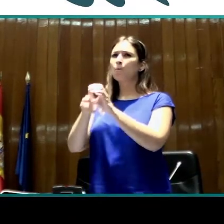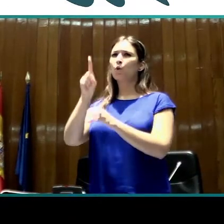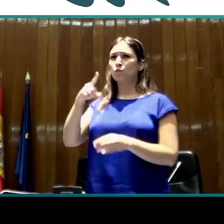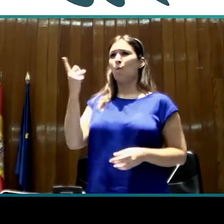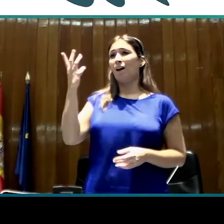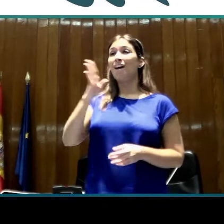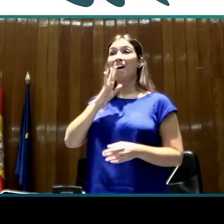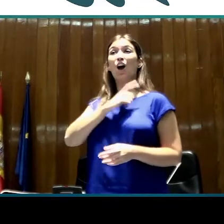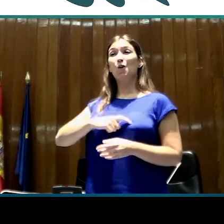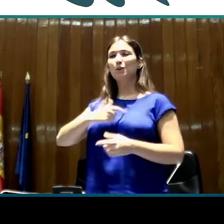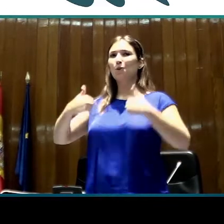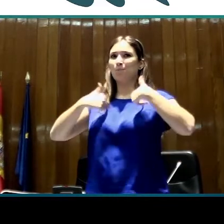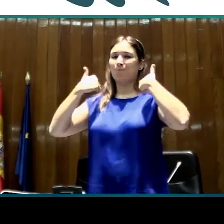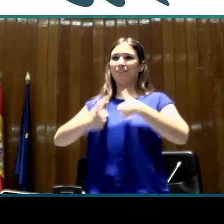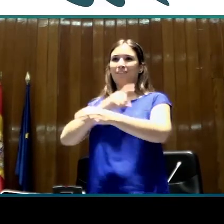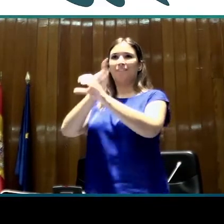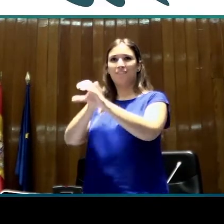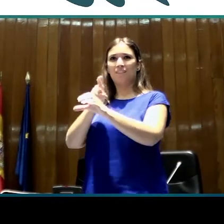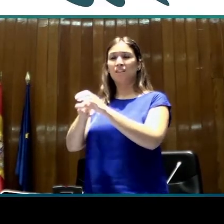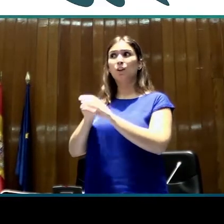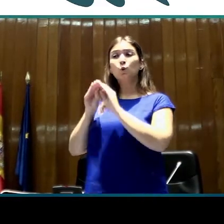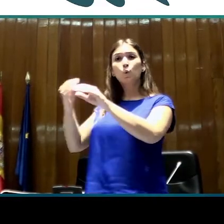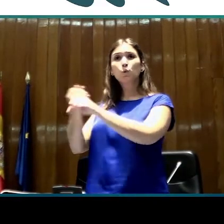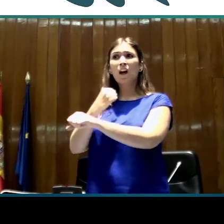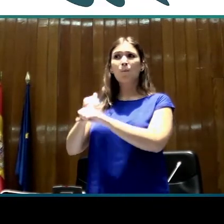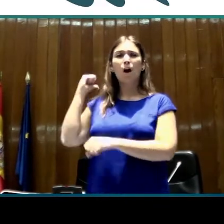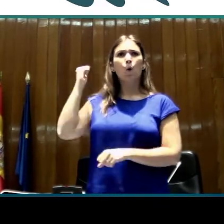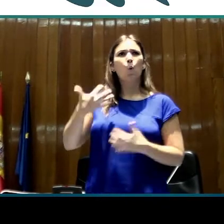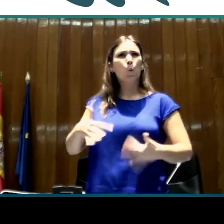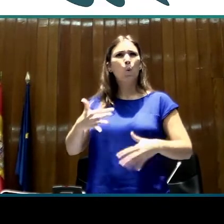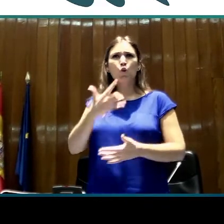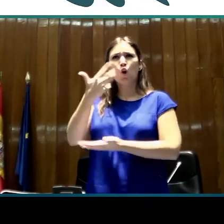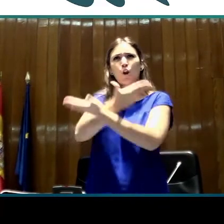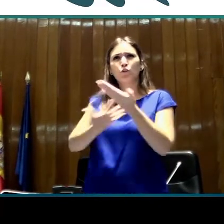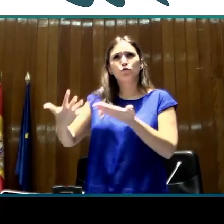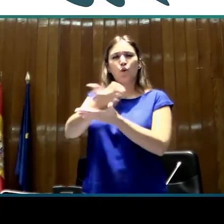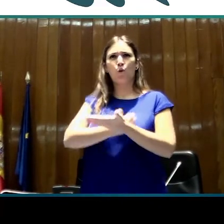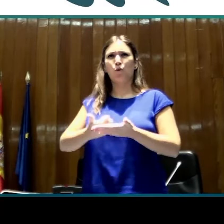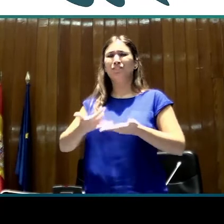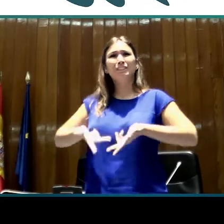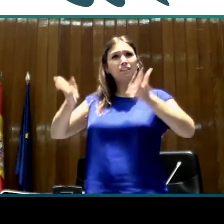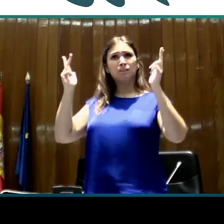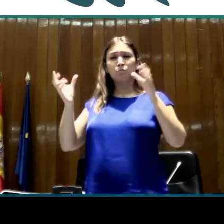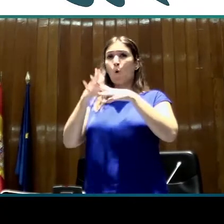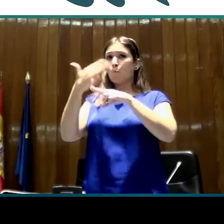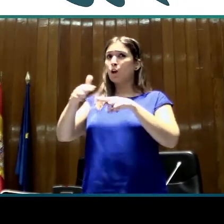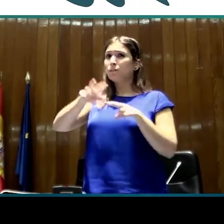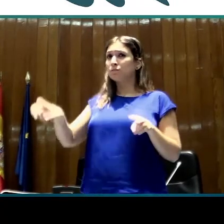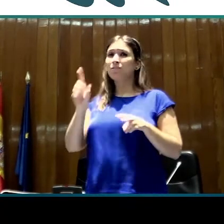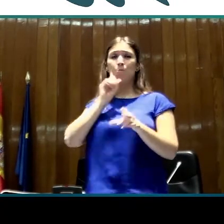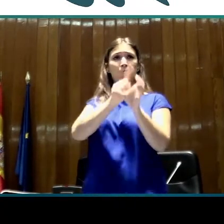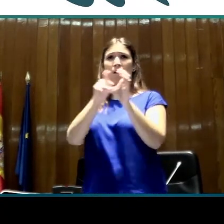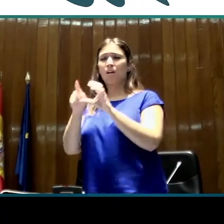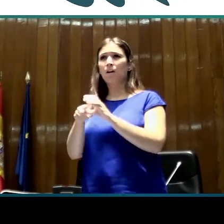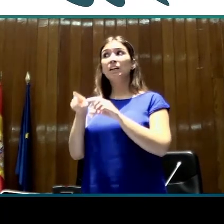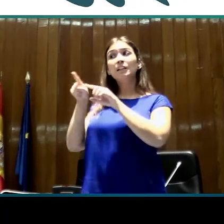estas comisiones y creo que ha sido una labor en la que han colaborado todos los partidos abiertamente, además, y que